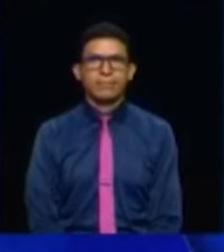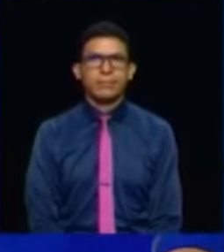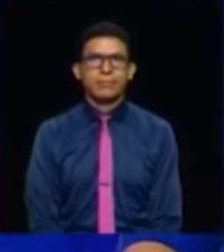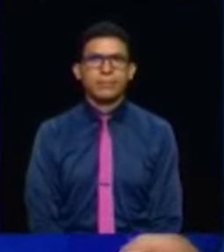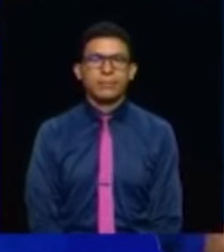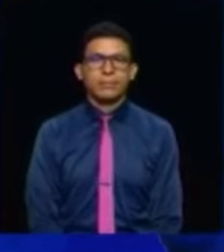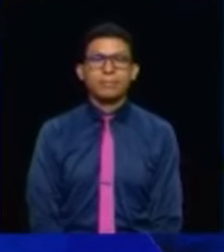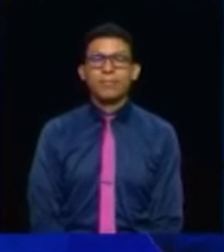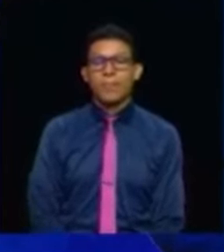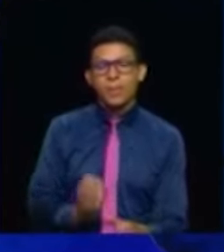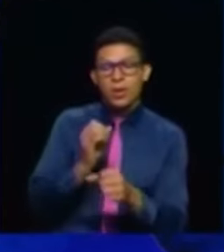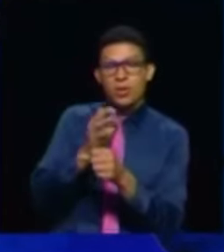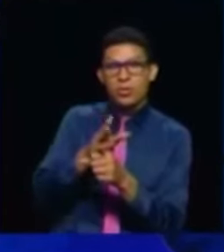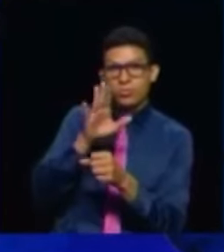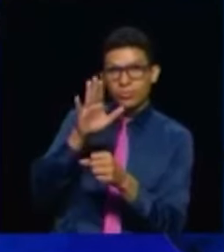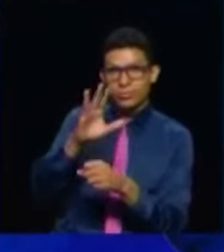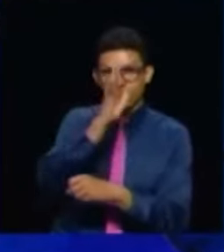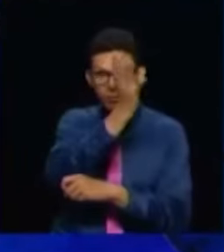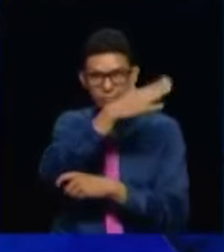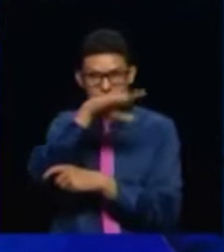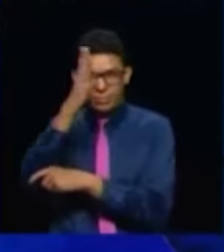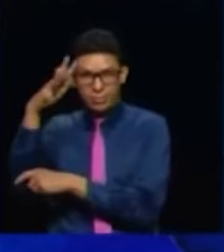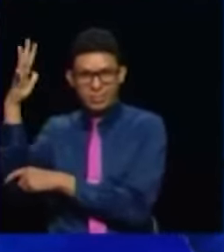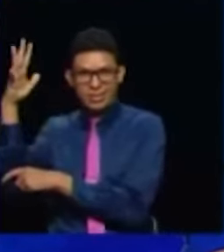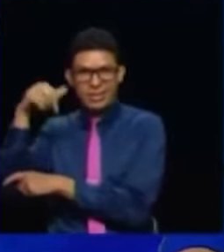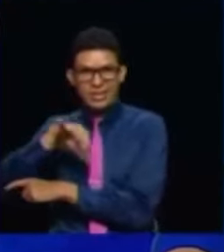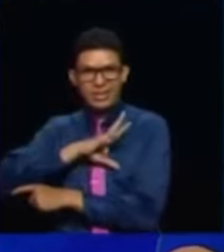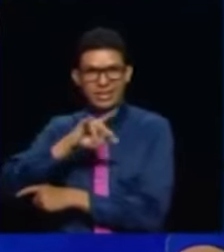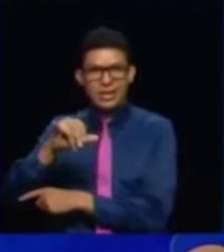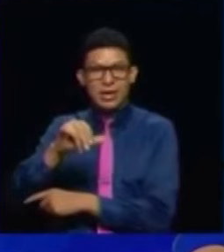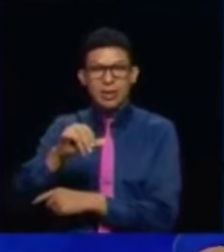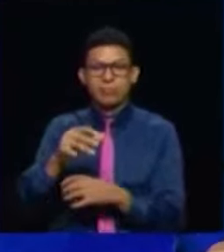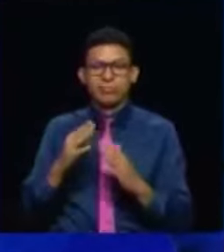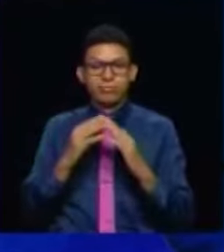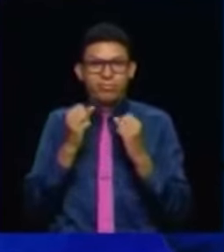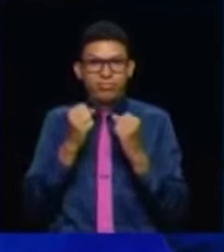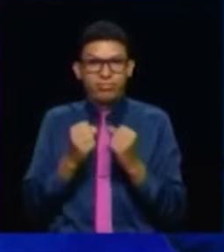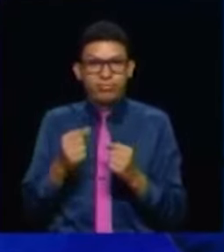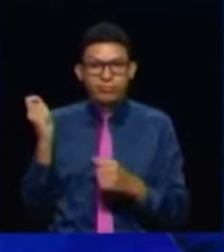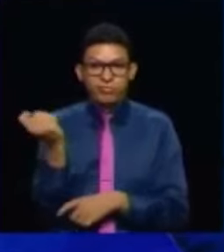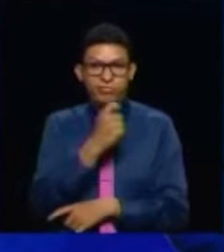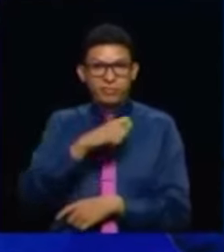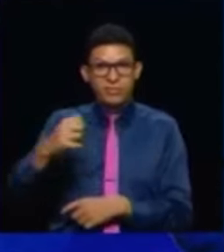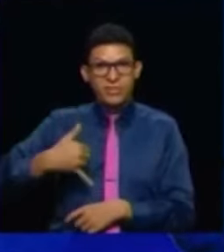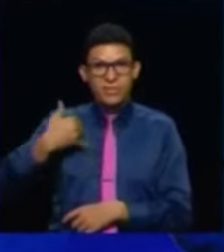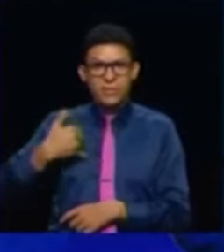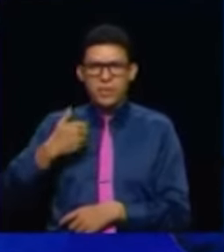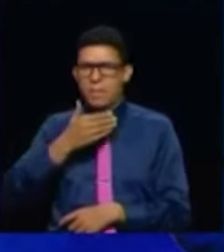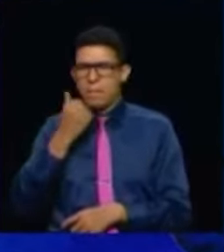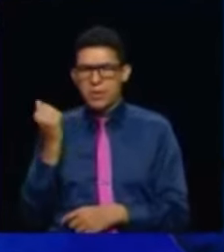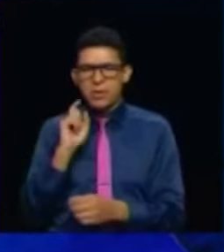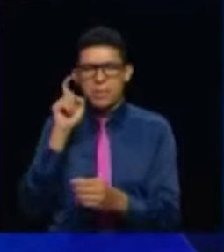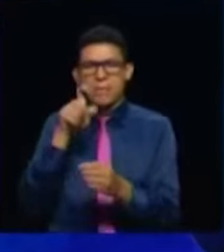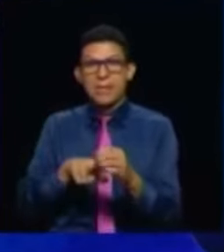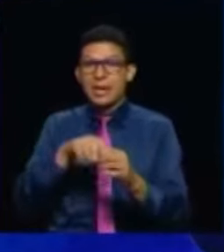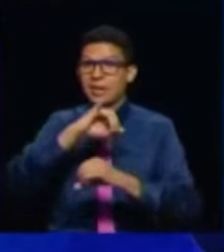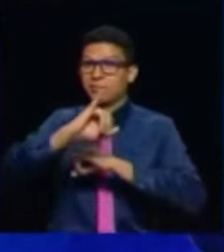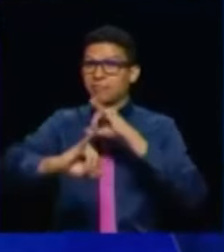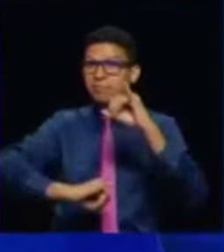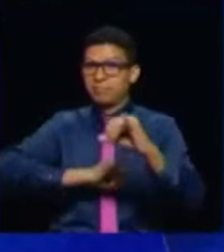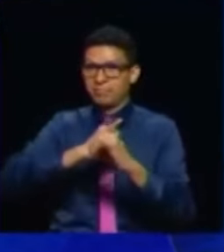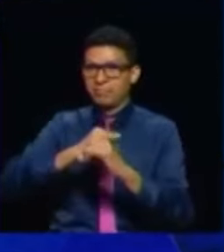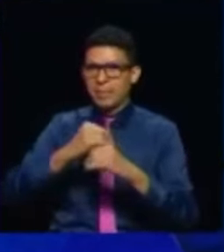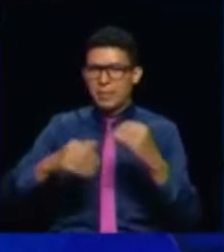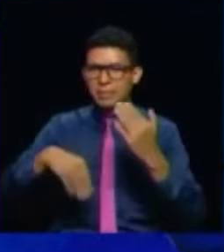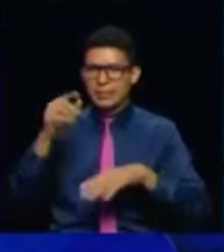El Club Farallones de Cali es la sede del tenis juvenil. Por estos días, las mejores raquetas a nivel internacional se disputan los primeros puestos